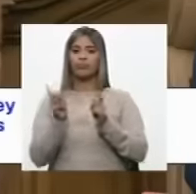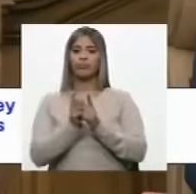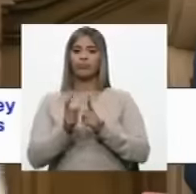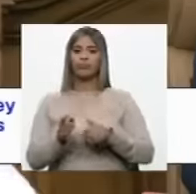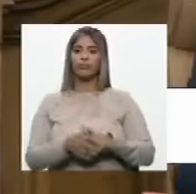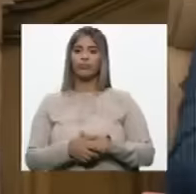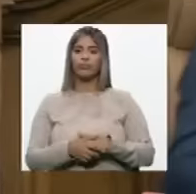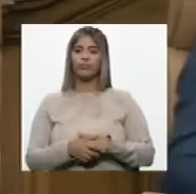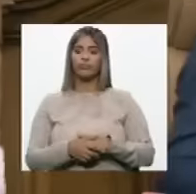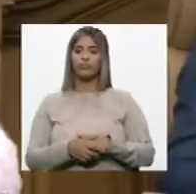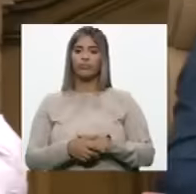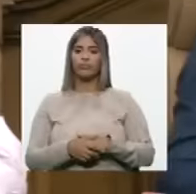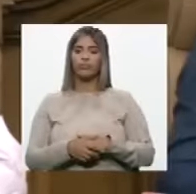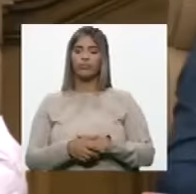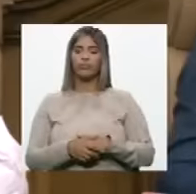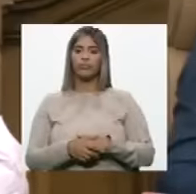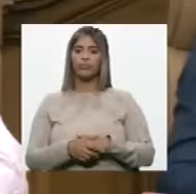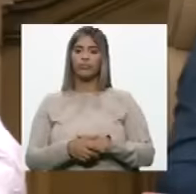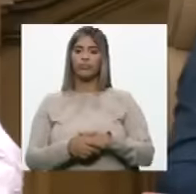presidente.